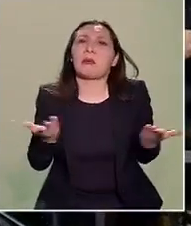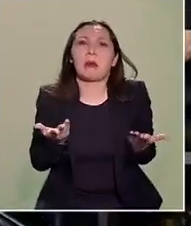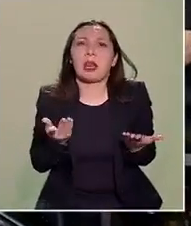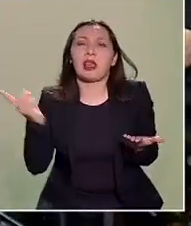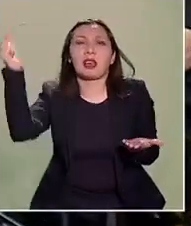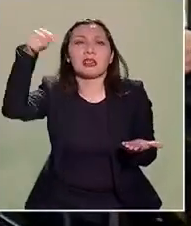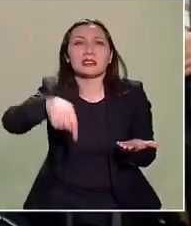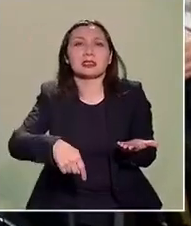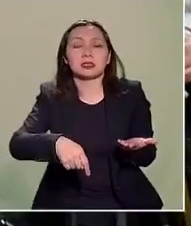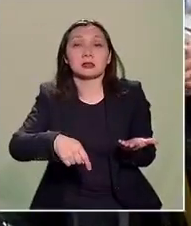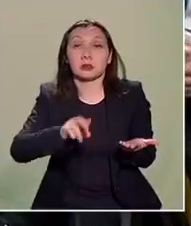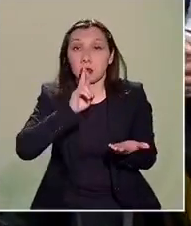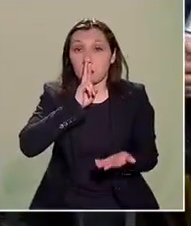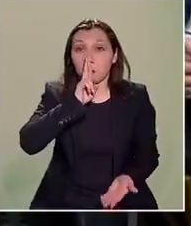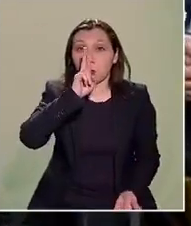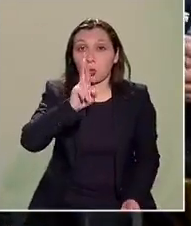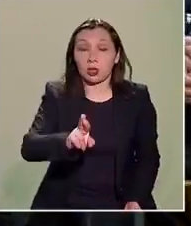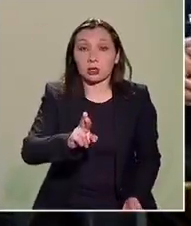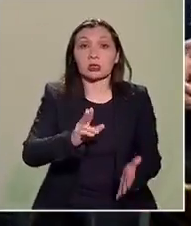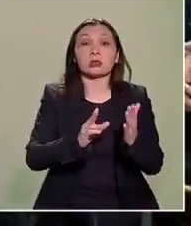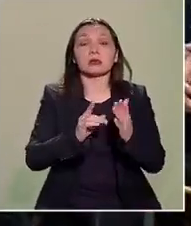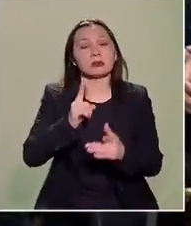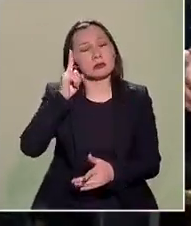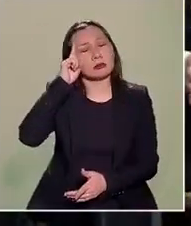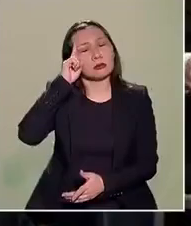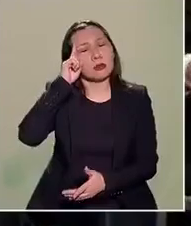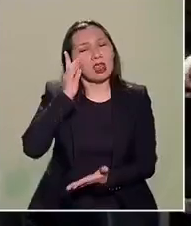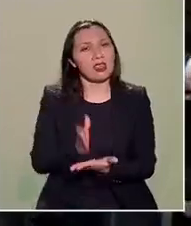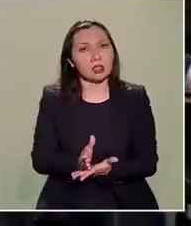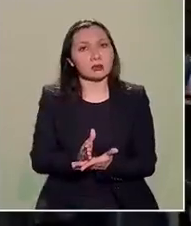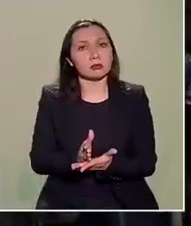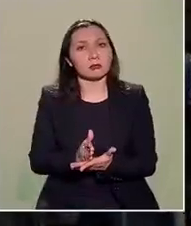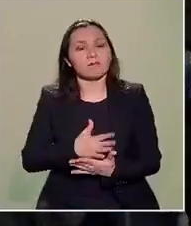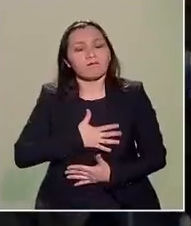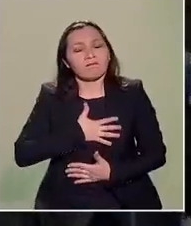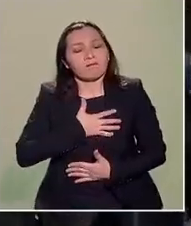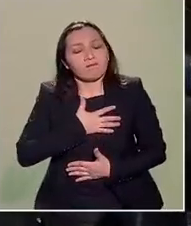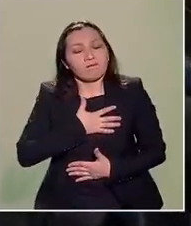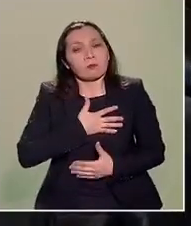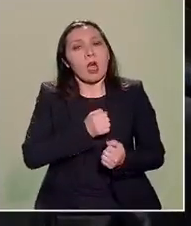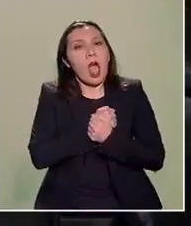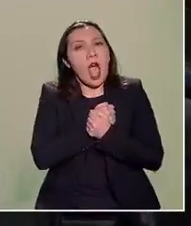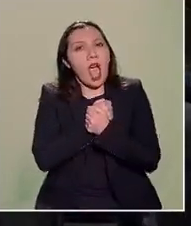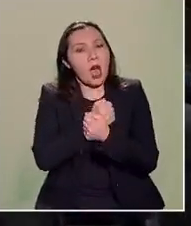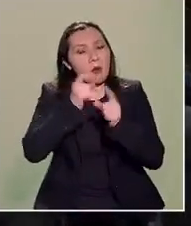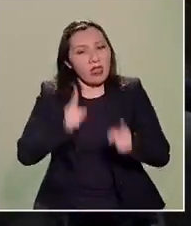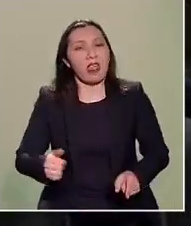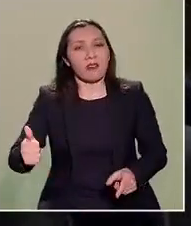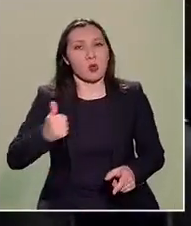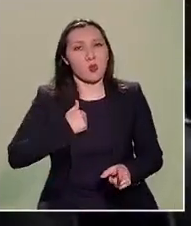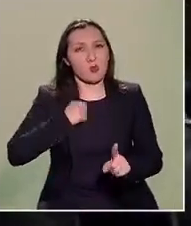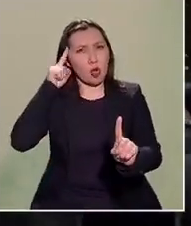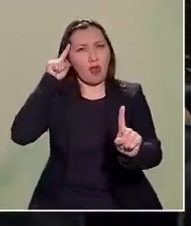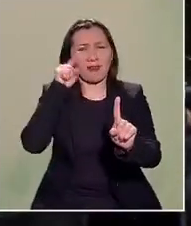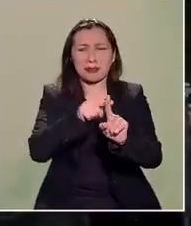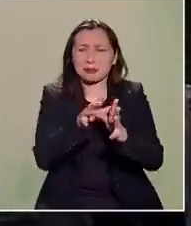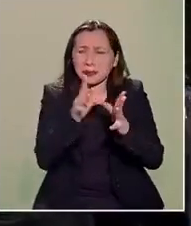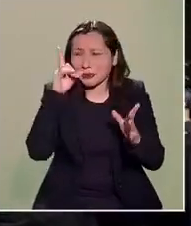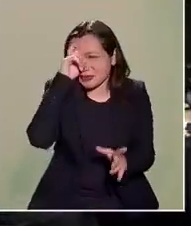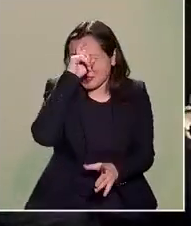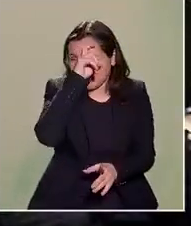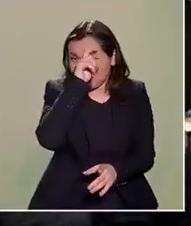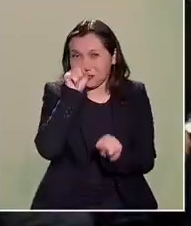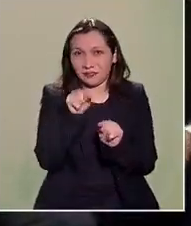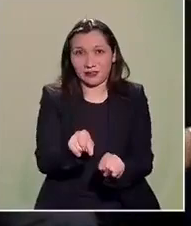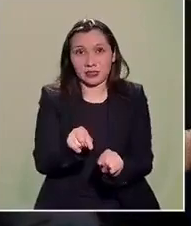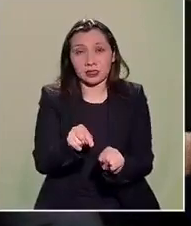que la respuesta es que su decisión movida por el amor debía cumplir la misión más difícil que se